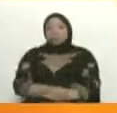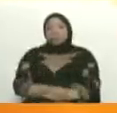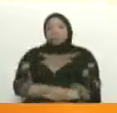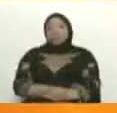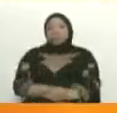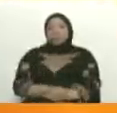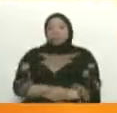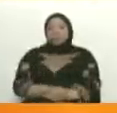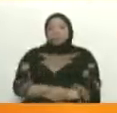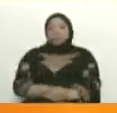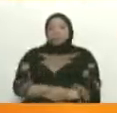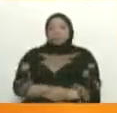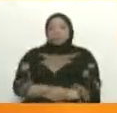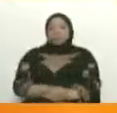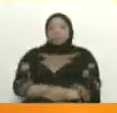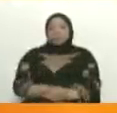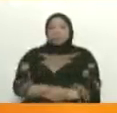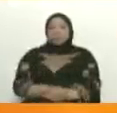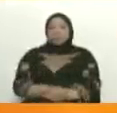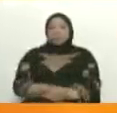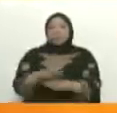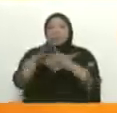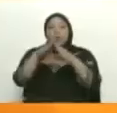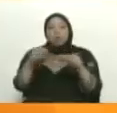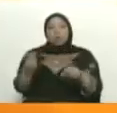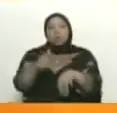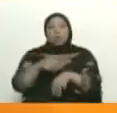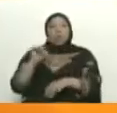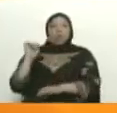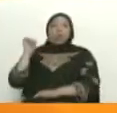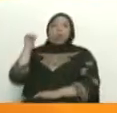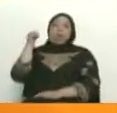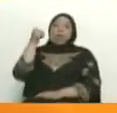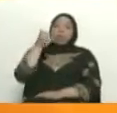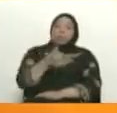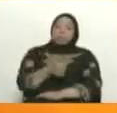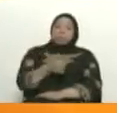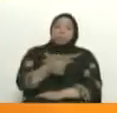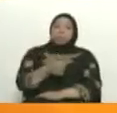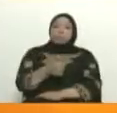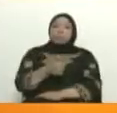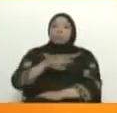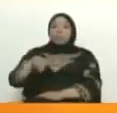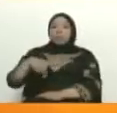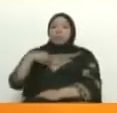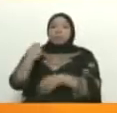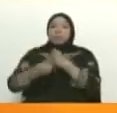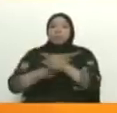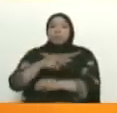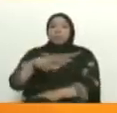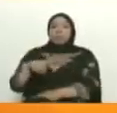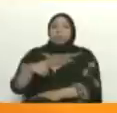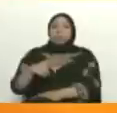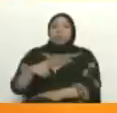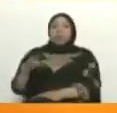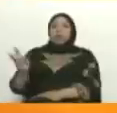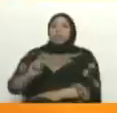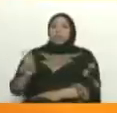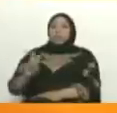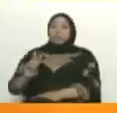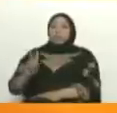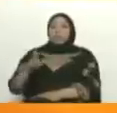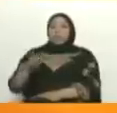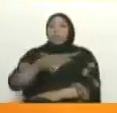justo momento del año 2003 y todo el tiempo posterior, Tibisay Lucena fue la venezolana